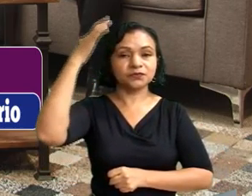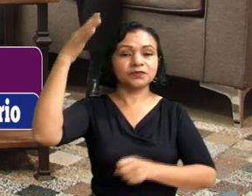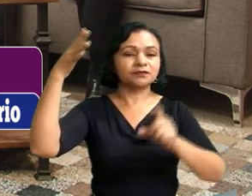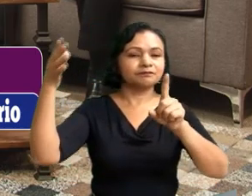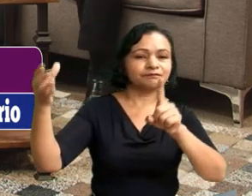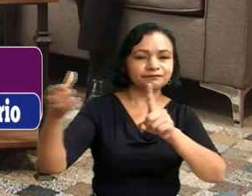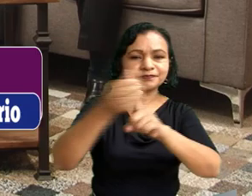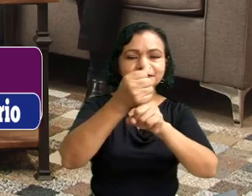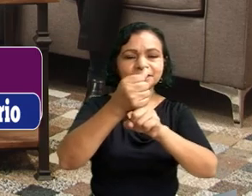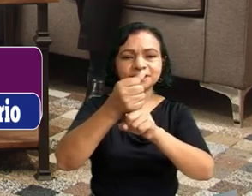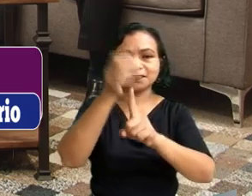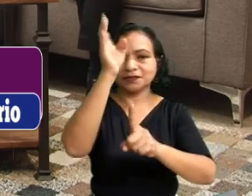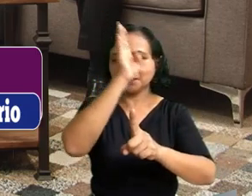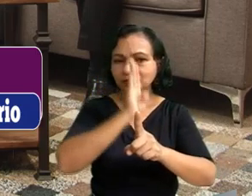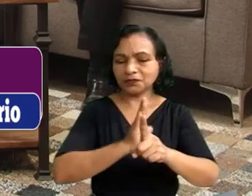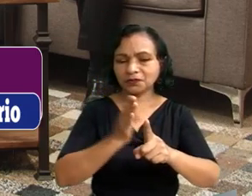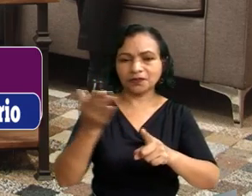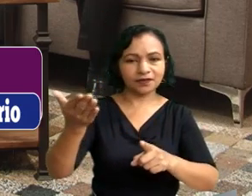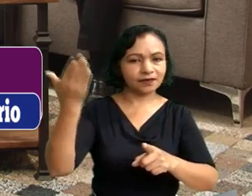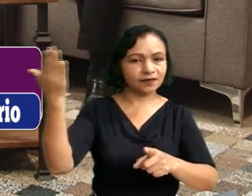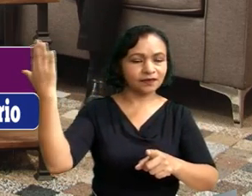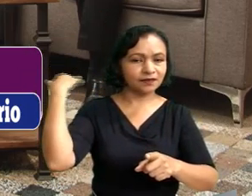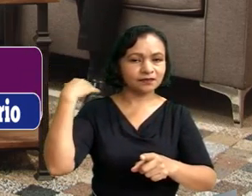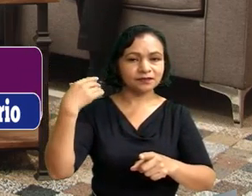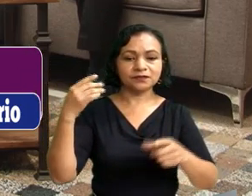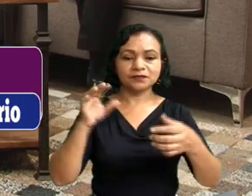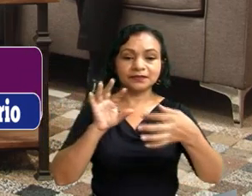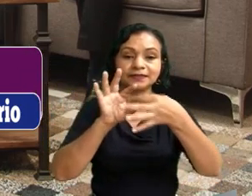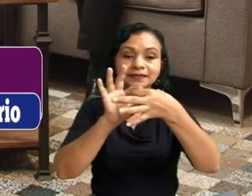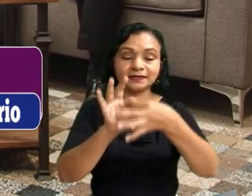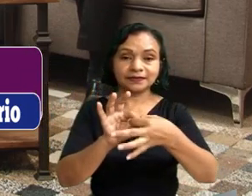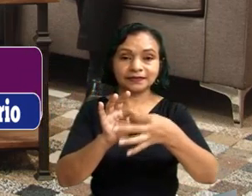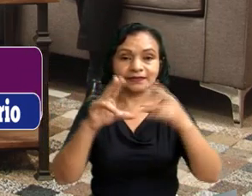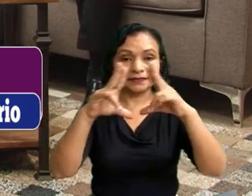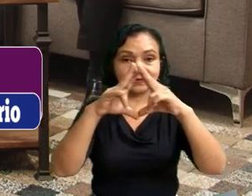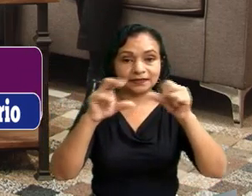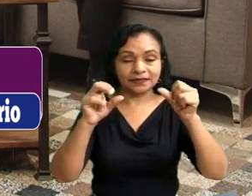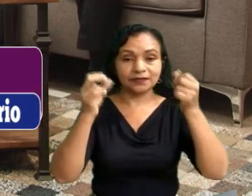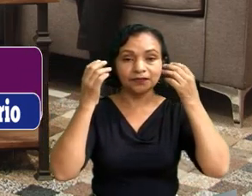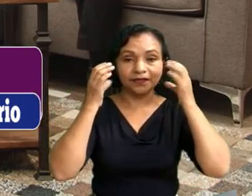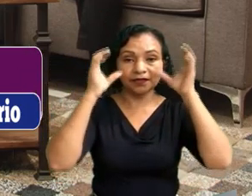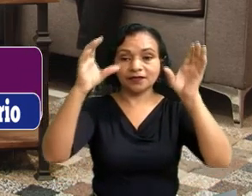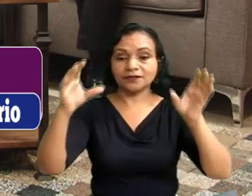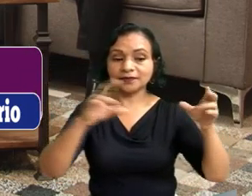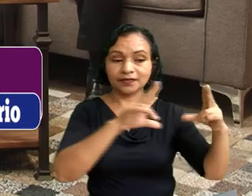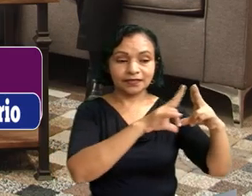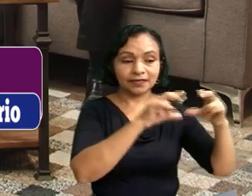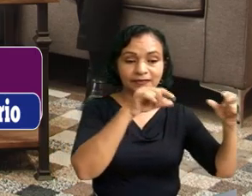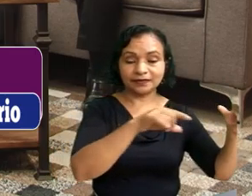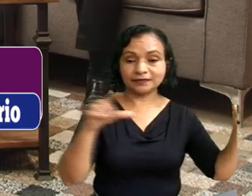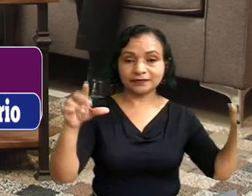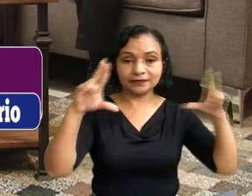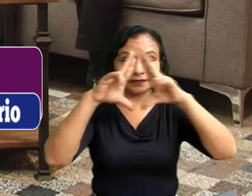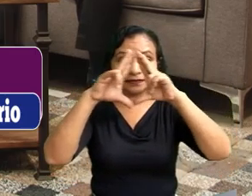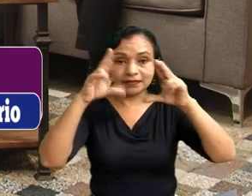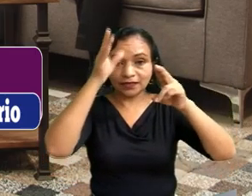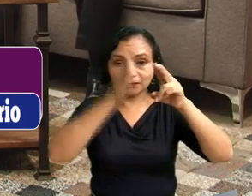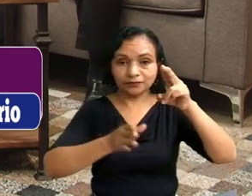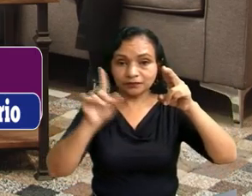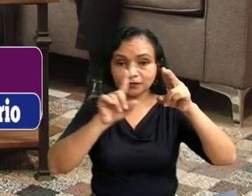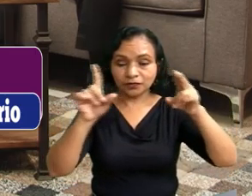que no lo había podido hacer en todo este tiempo unir nicaragua al caribe la carretera blues y con